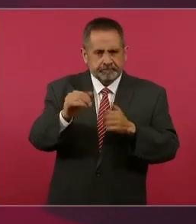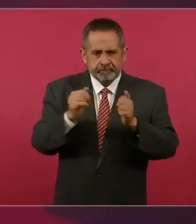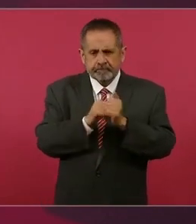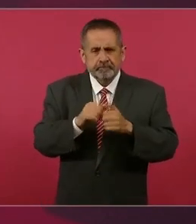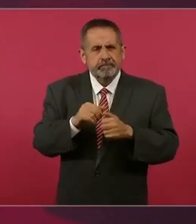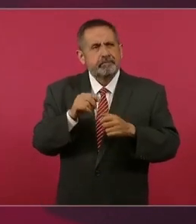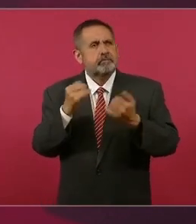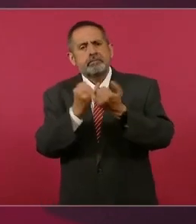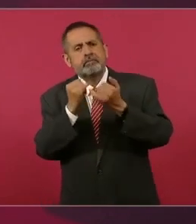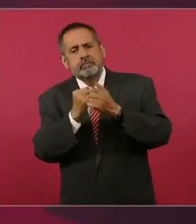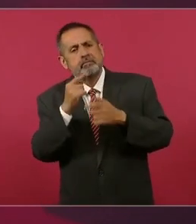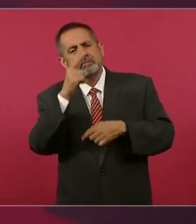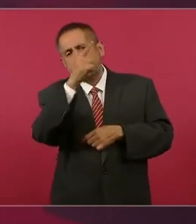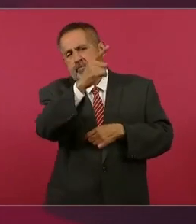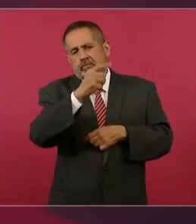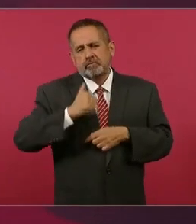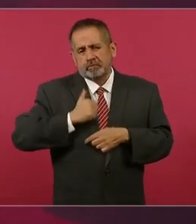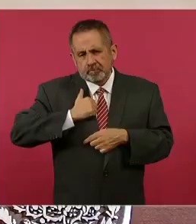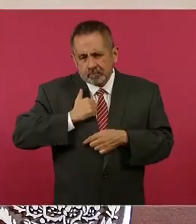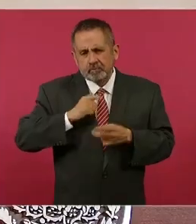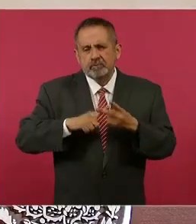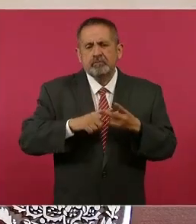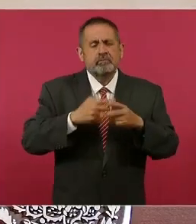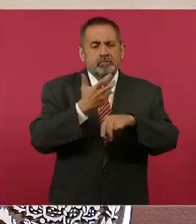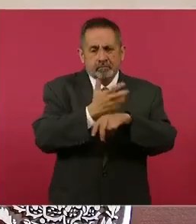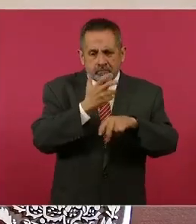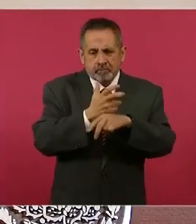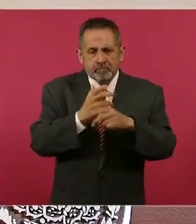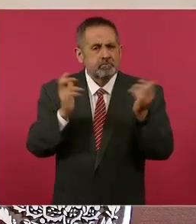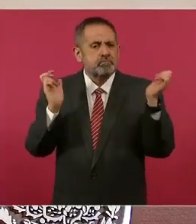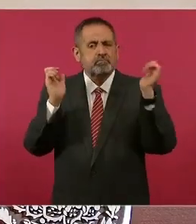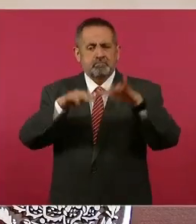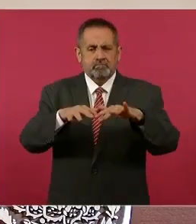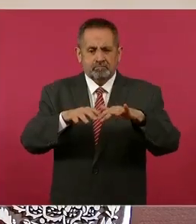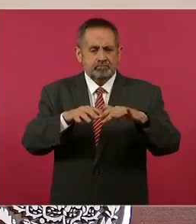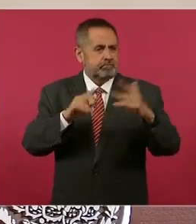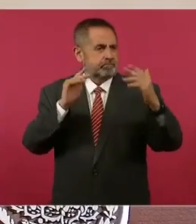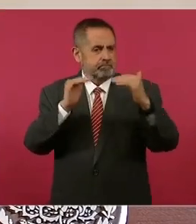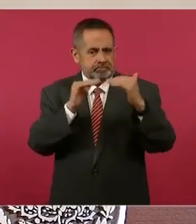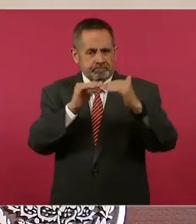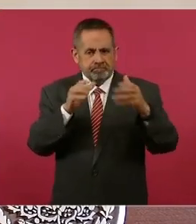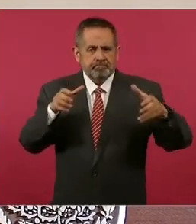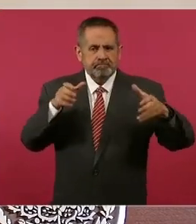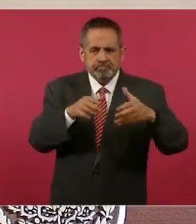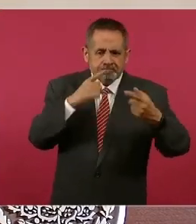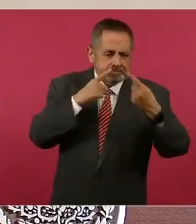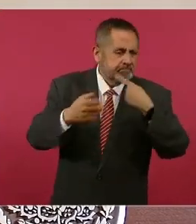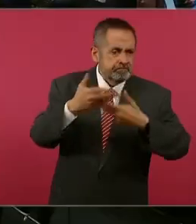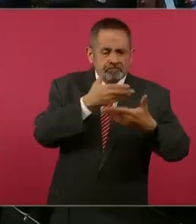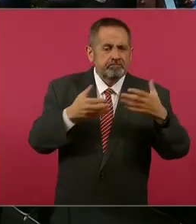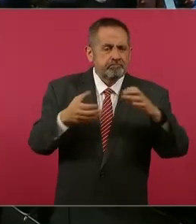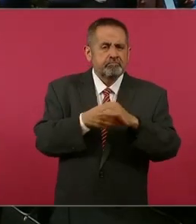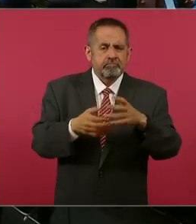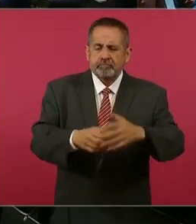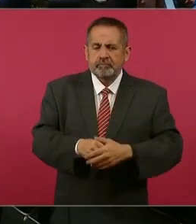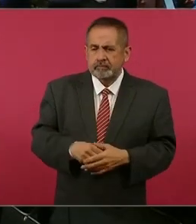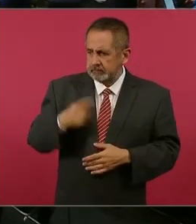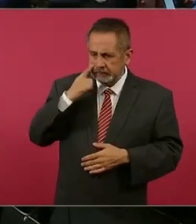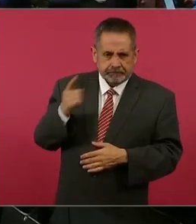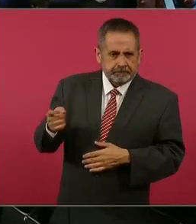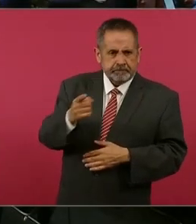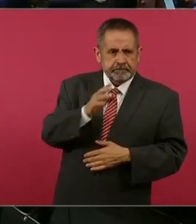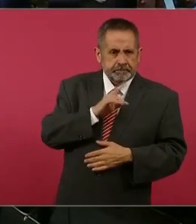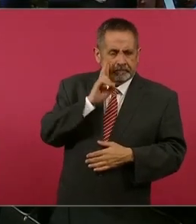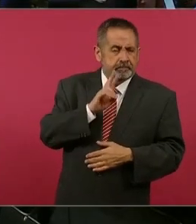sus homólogos del gobierno de Estados Unidos y de Canadá. A ver si podemos